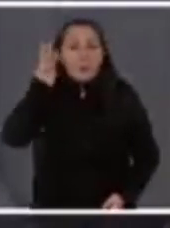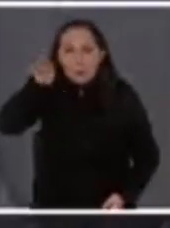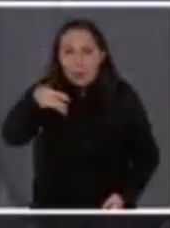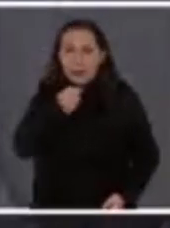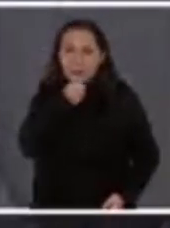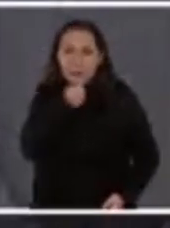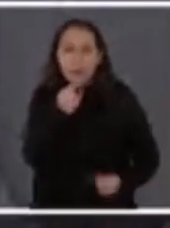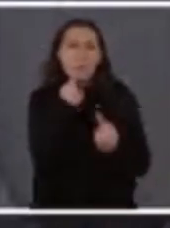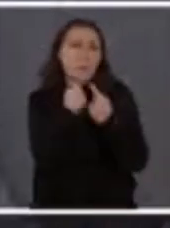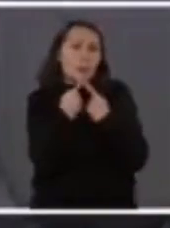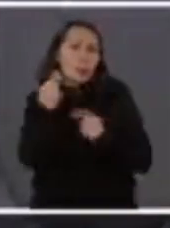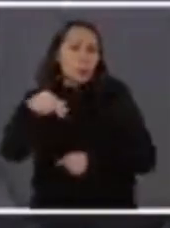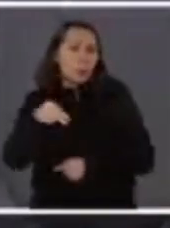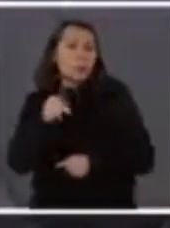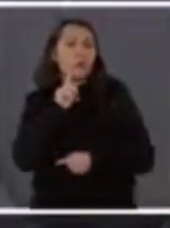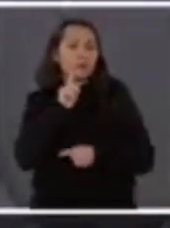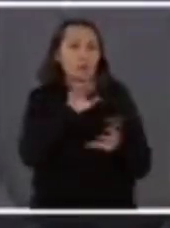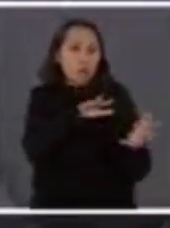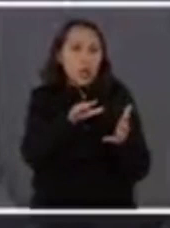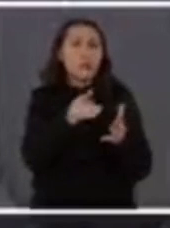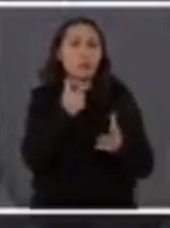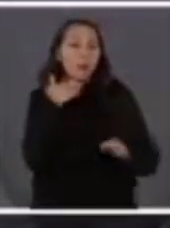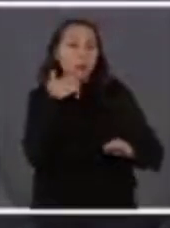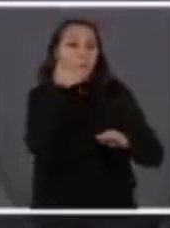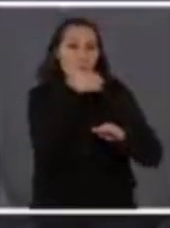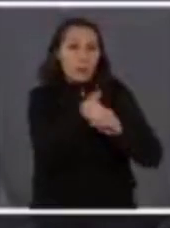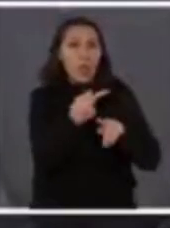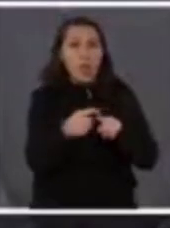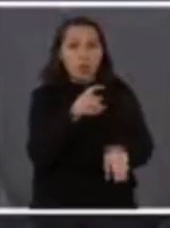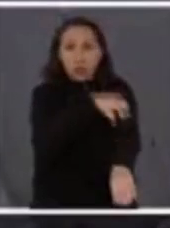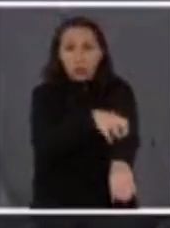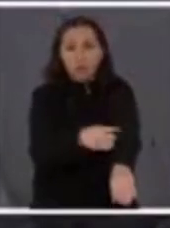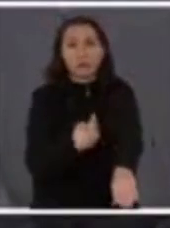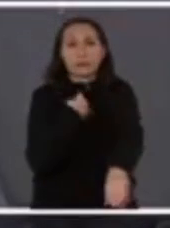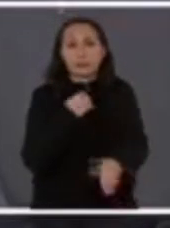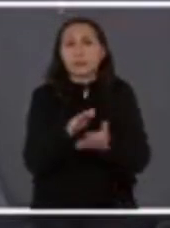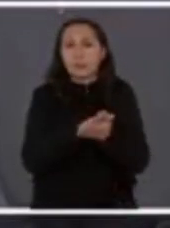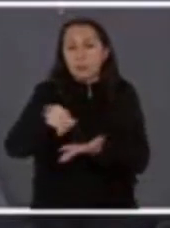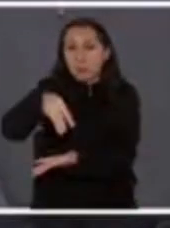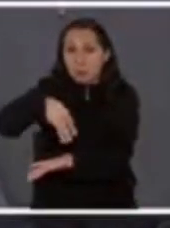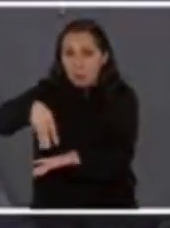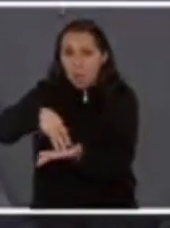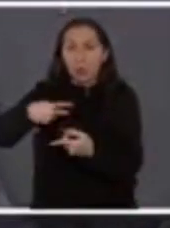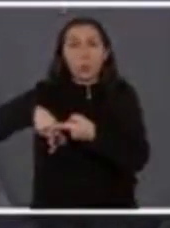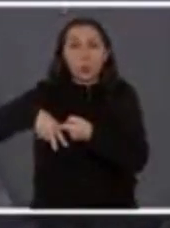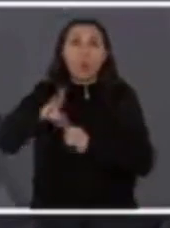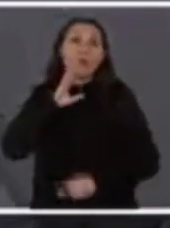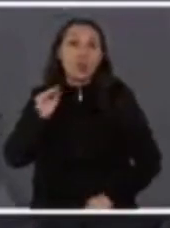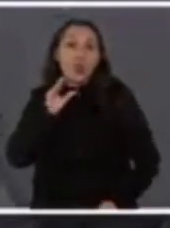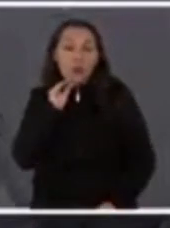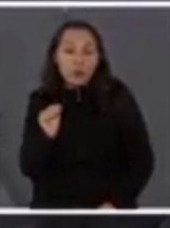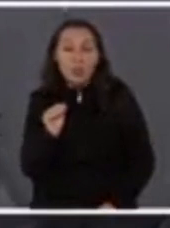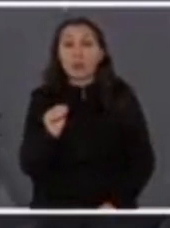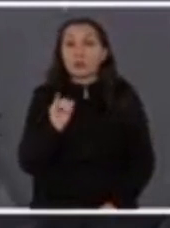Noticias. Presidente, quería preguntarle si tiene presupuestado viajar a las demás regiones afectadas como la región del Maule, Ñuble, Biobío,